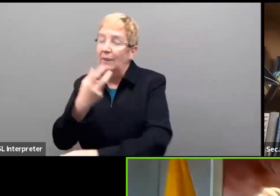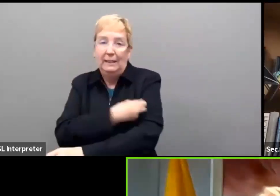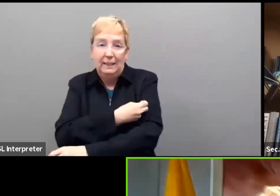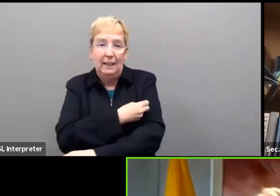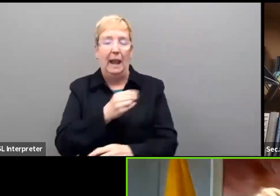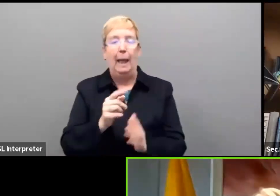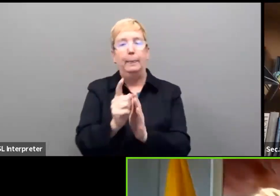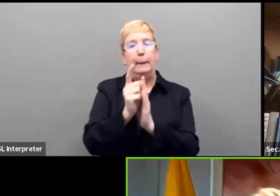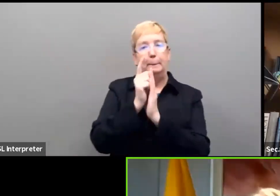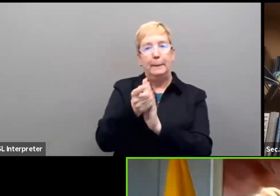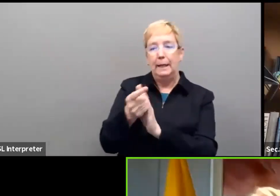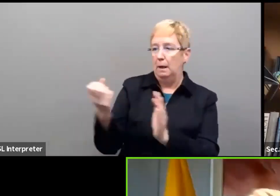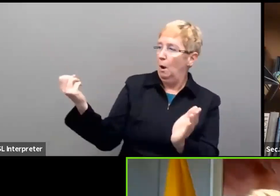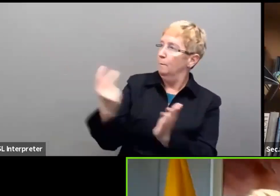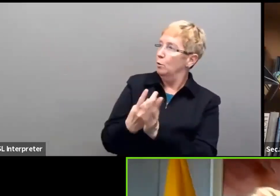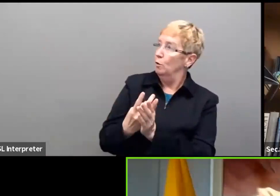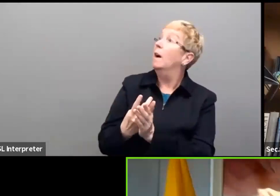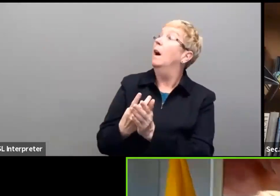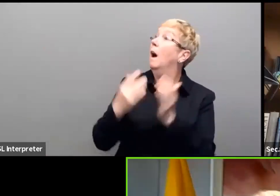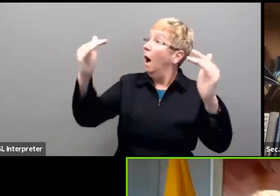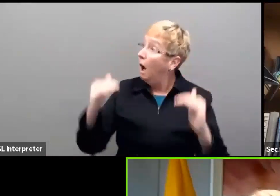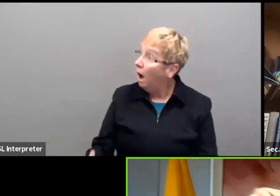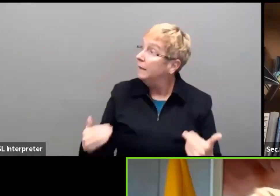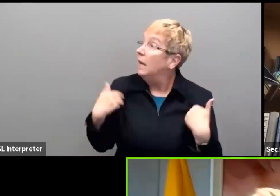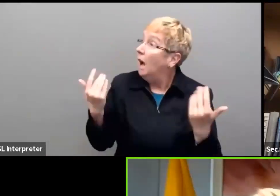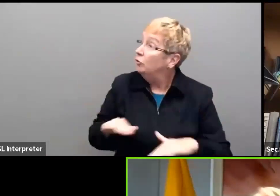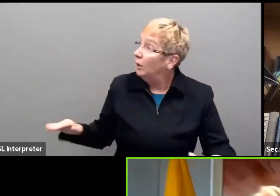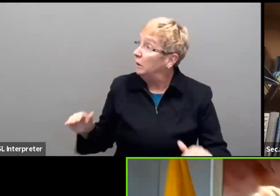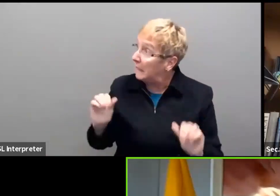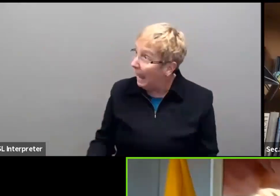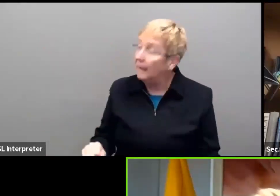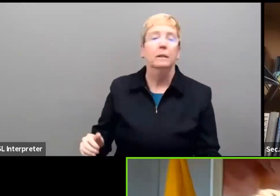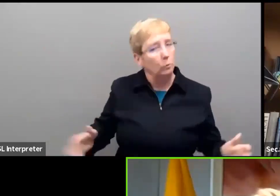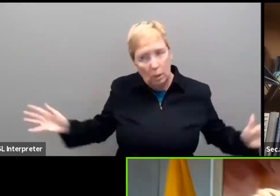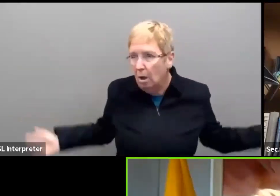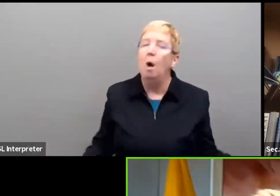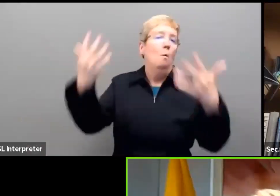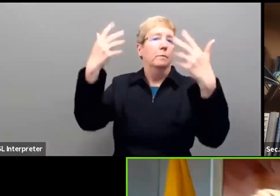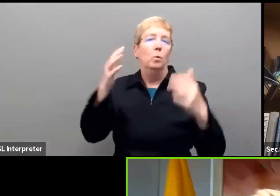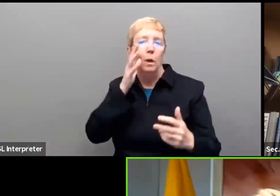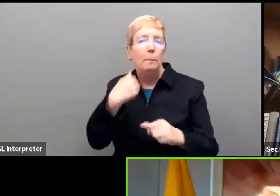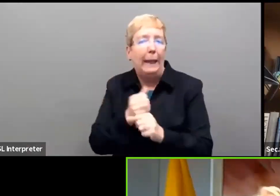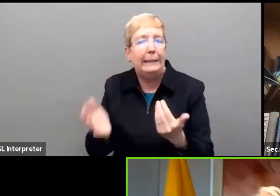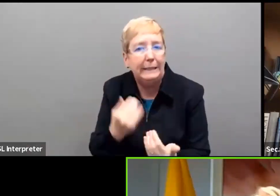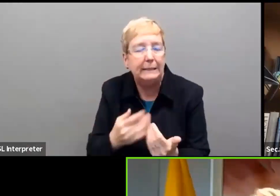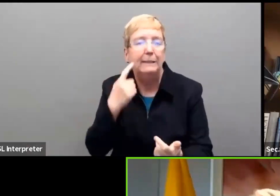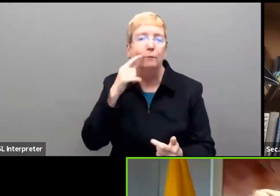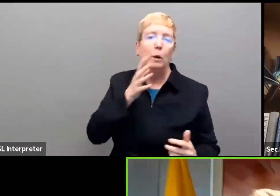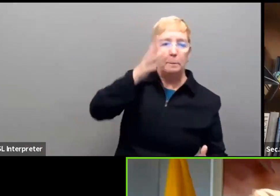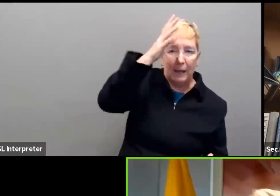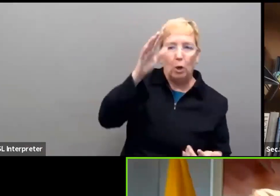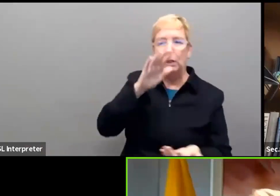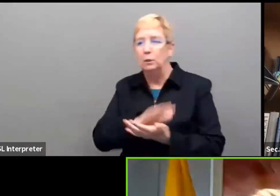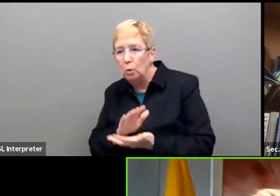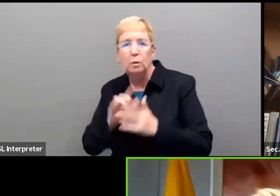la enseñanza a distancia debido a COVID, y nosotros pensamos que los mandatos y los decretos nos van a